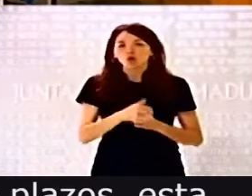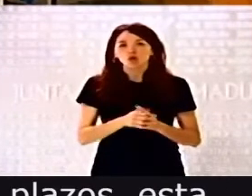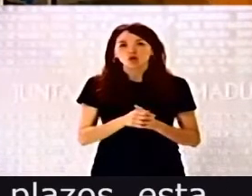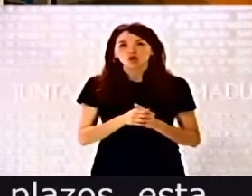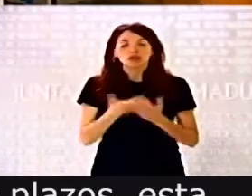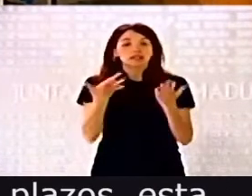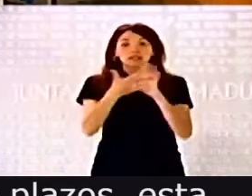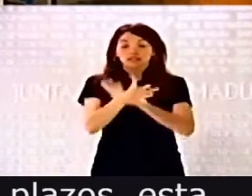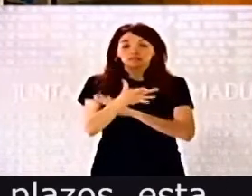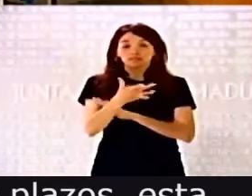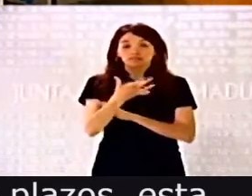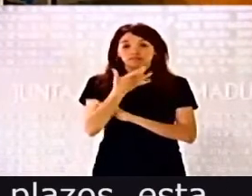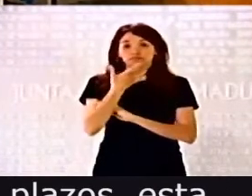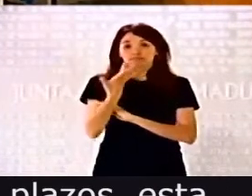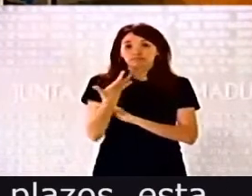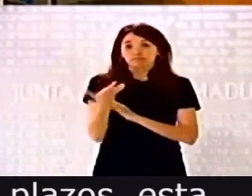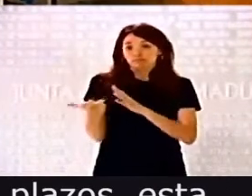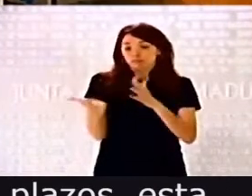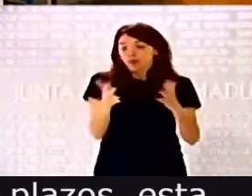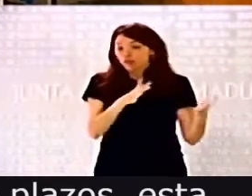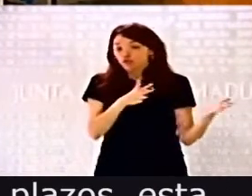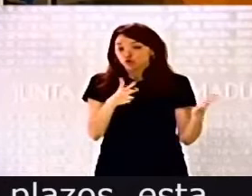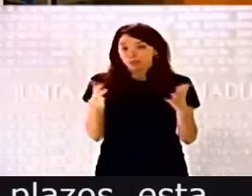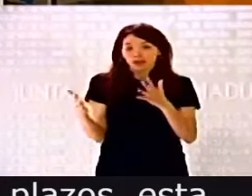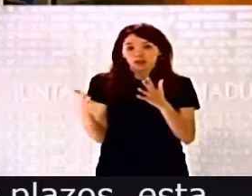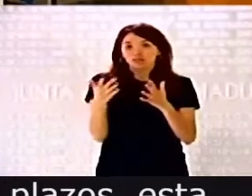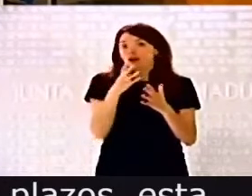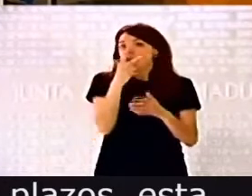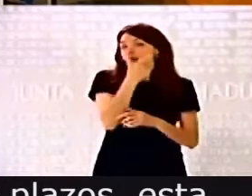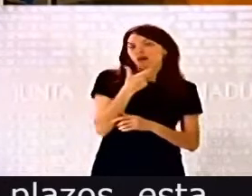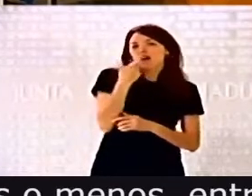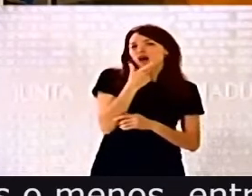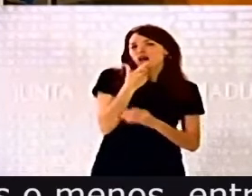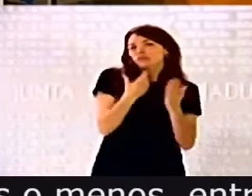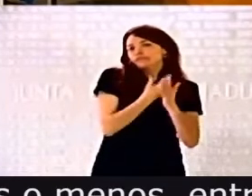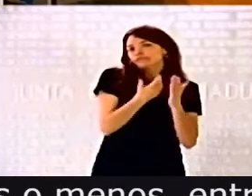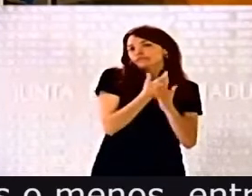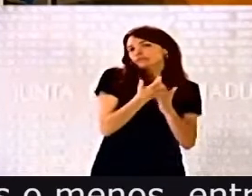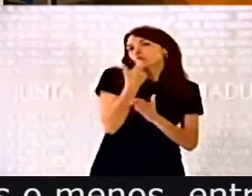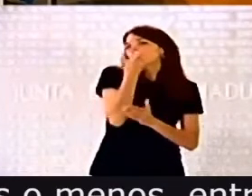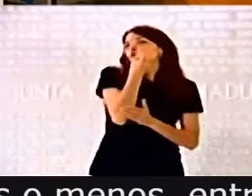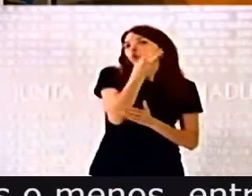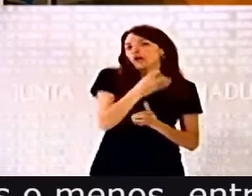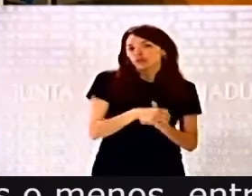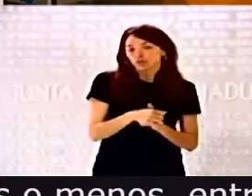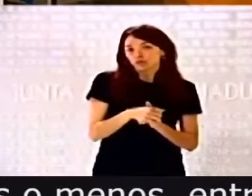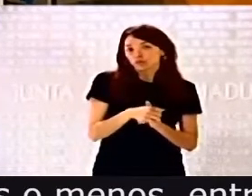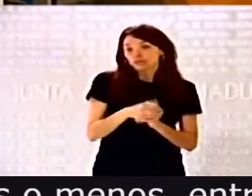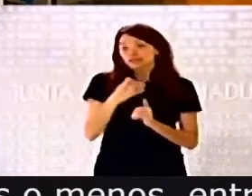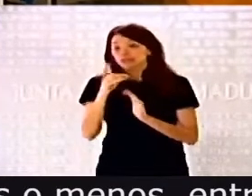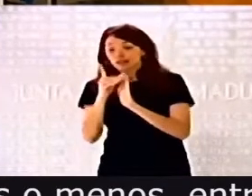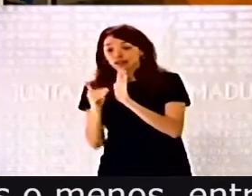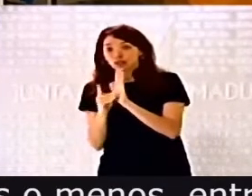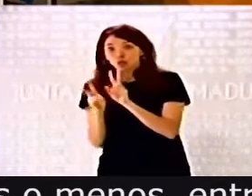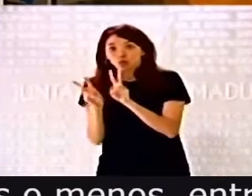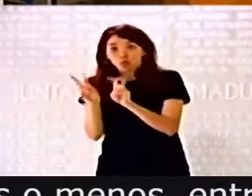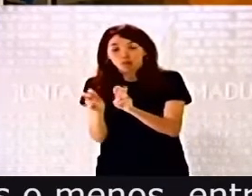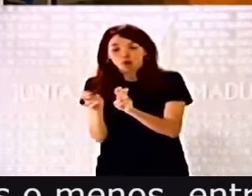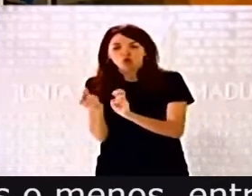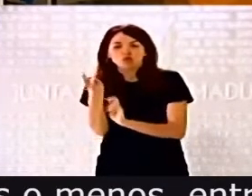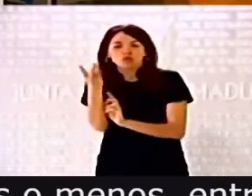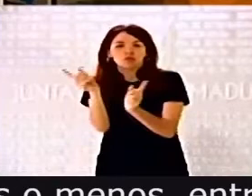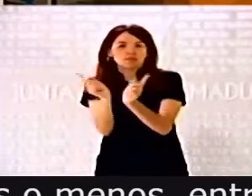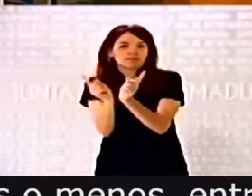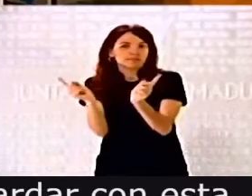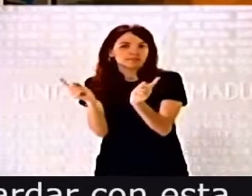Es decir, ¿cuánto más o menos, entre comillas, se tarda ahora y cuánto se dejaría de tardar con esta aprobación si